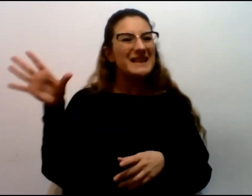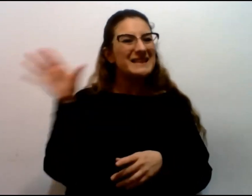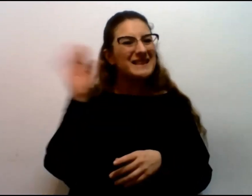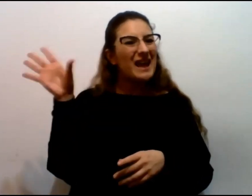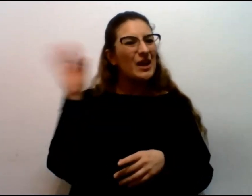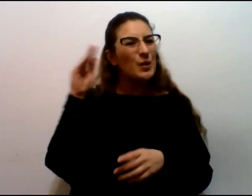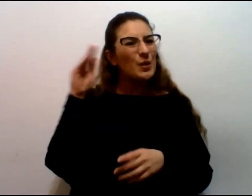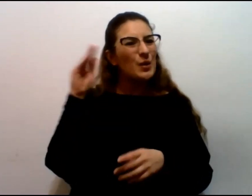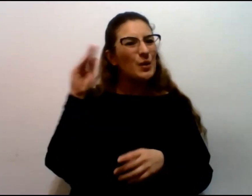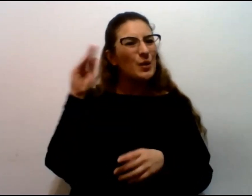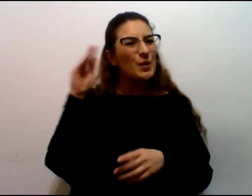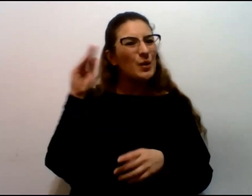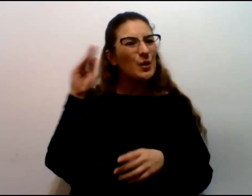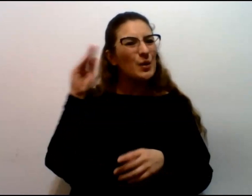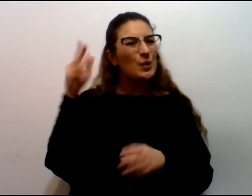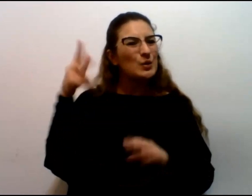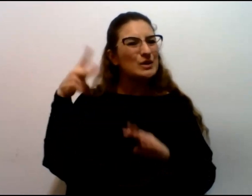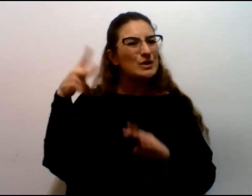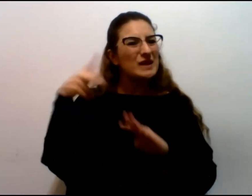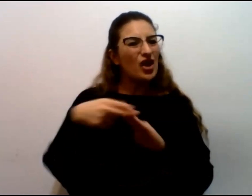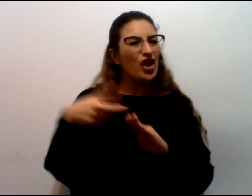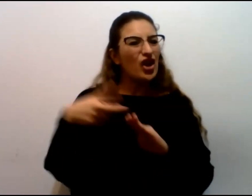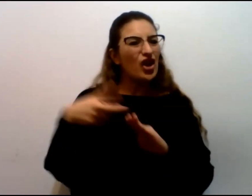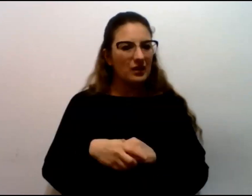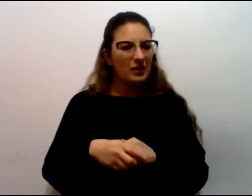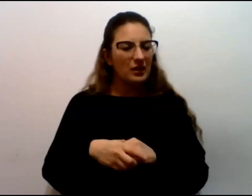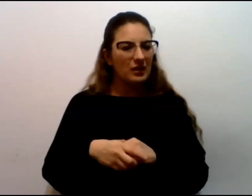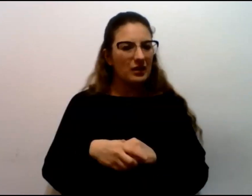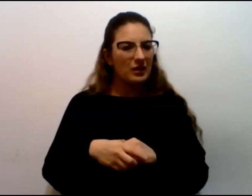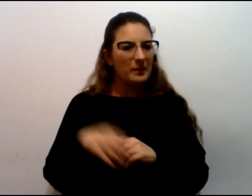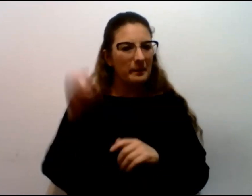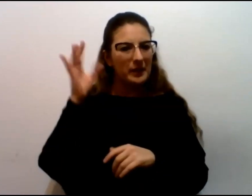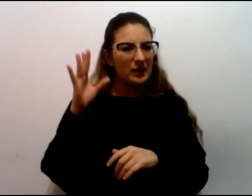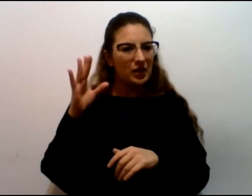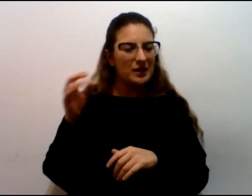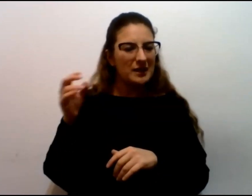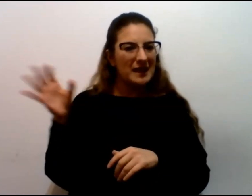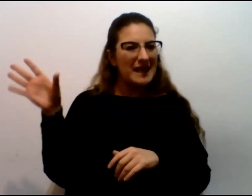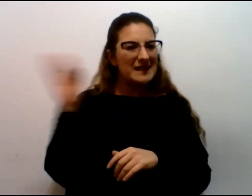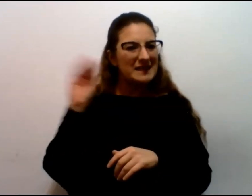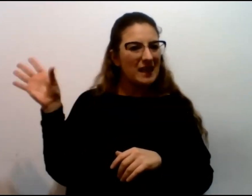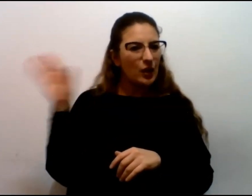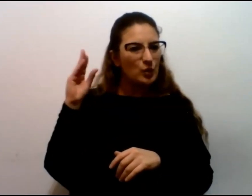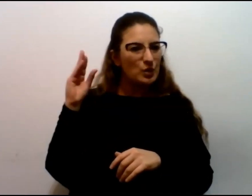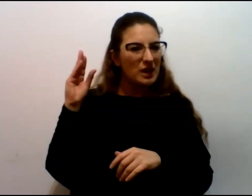principio Esto se trataba ¿Perdón? No, no No escucho Lo tratamos